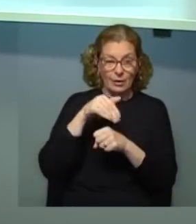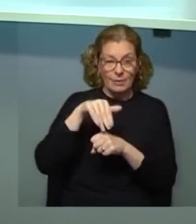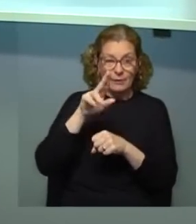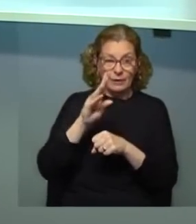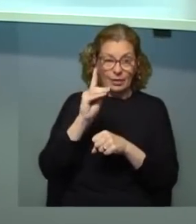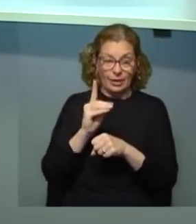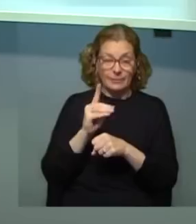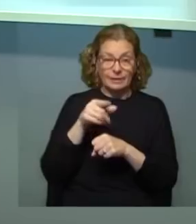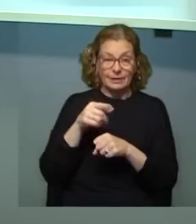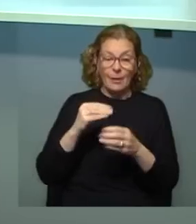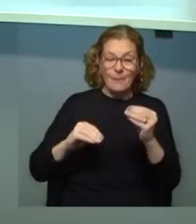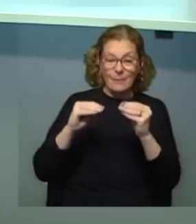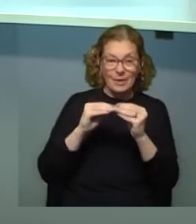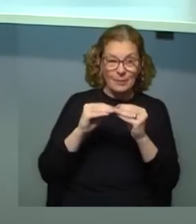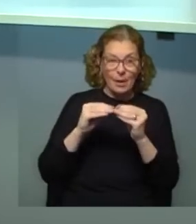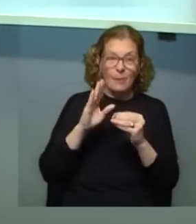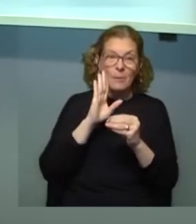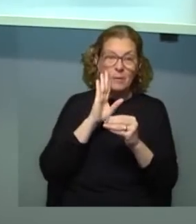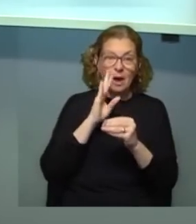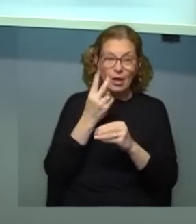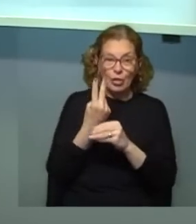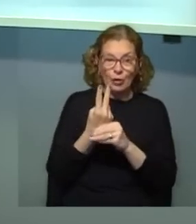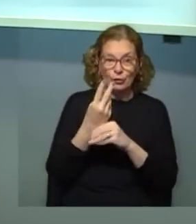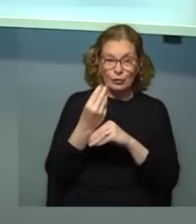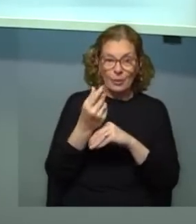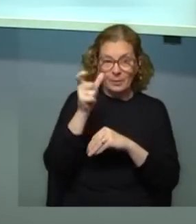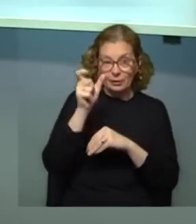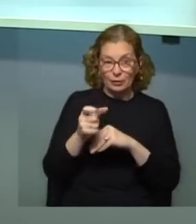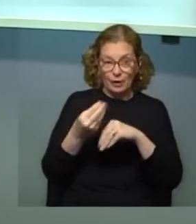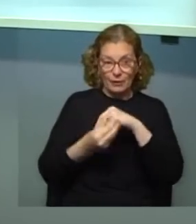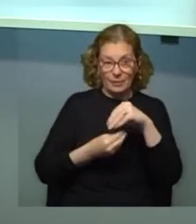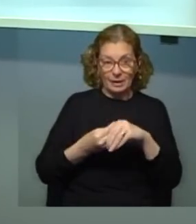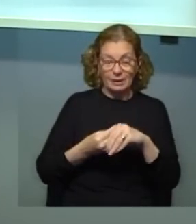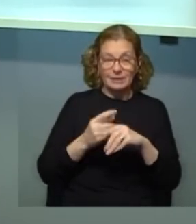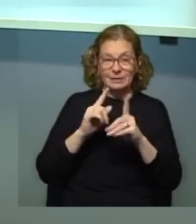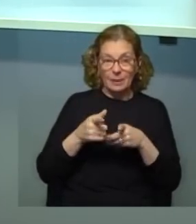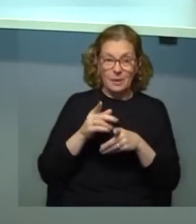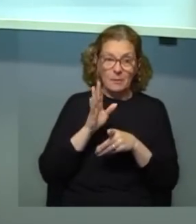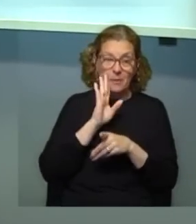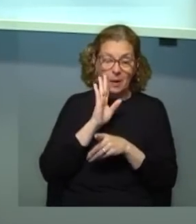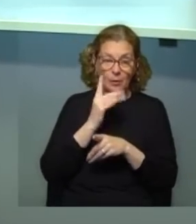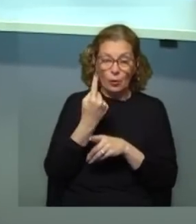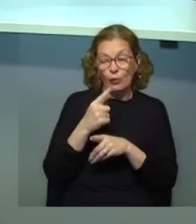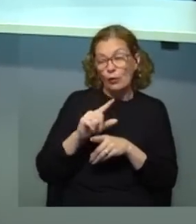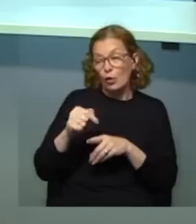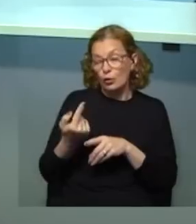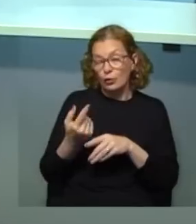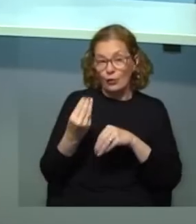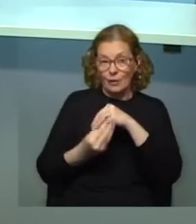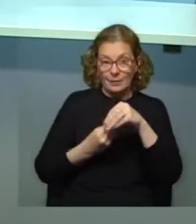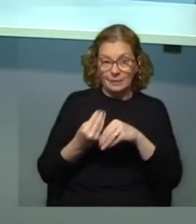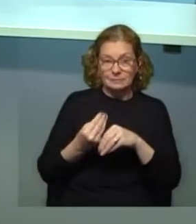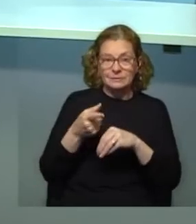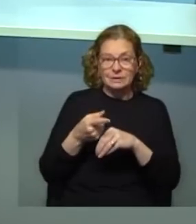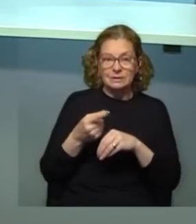confirmó que en esa misma hoja de votación había otras dos personas de su familia un familiar y también su madre de Cristina se Bernini